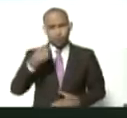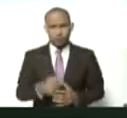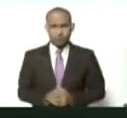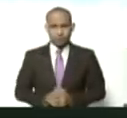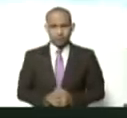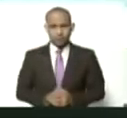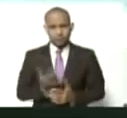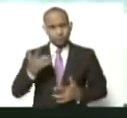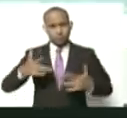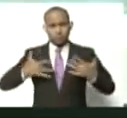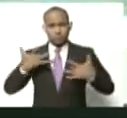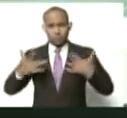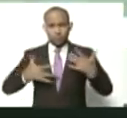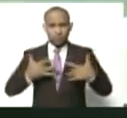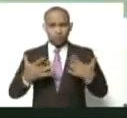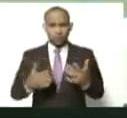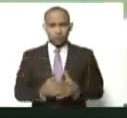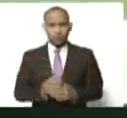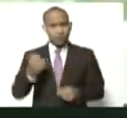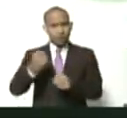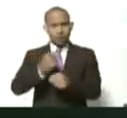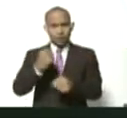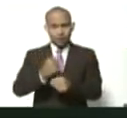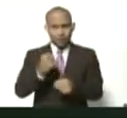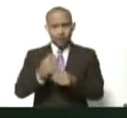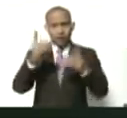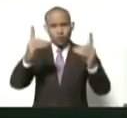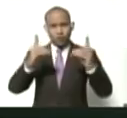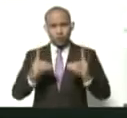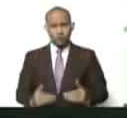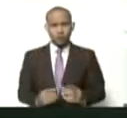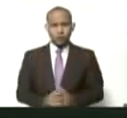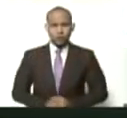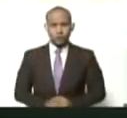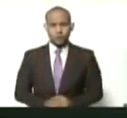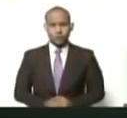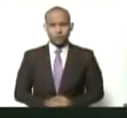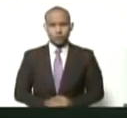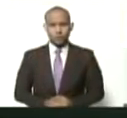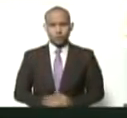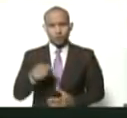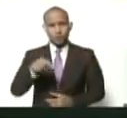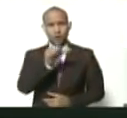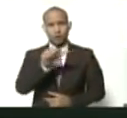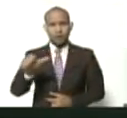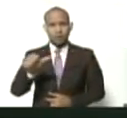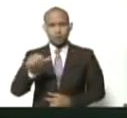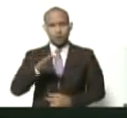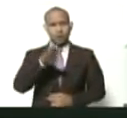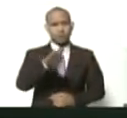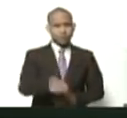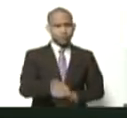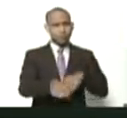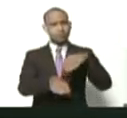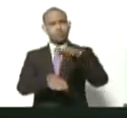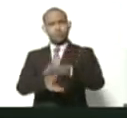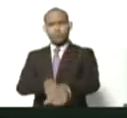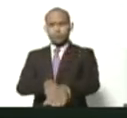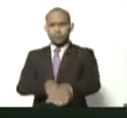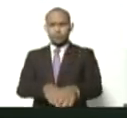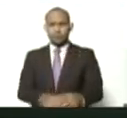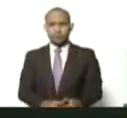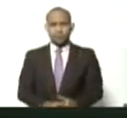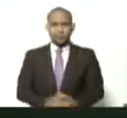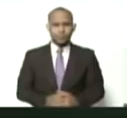una dinámica de trabajo, de decisiones. Esta semana avanzaron un paso más hacia